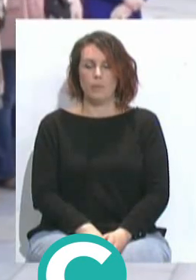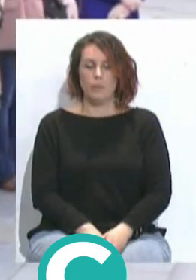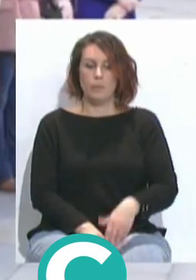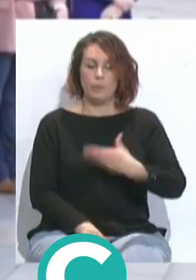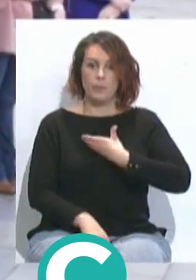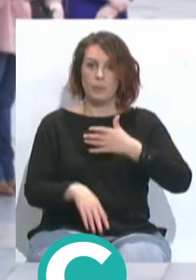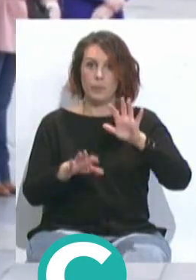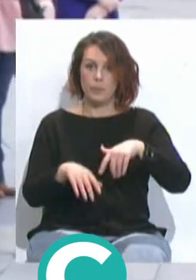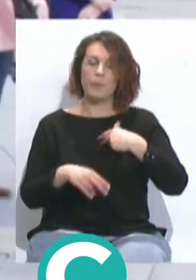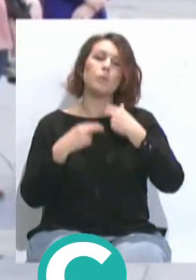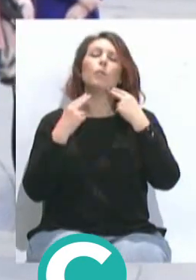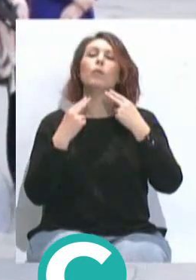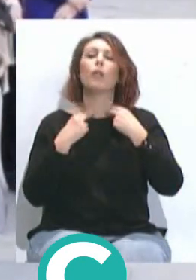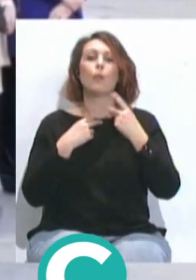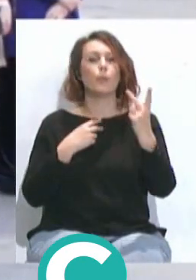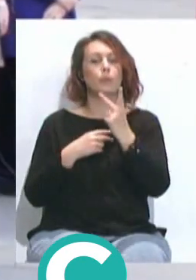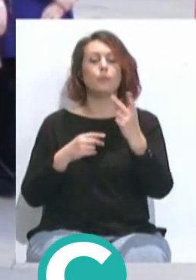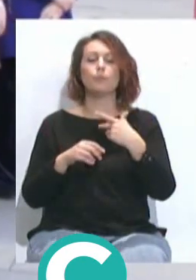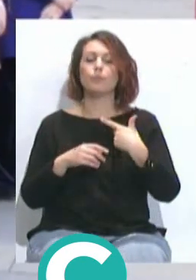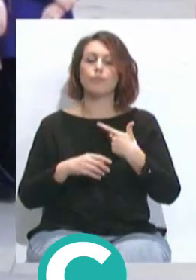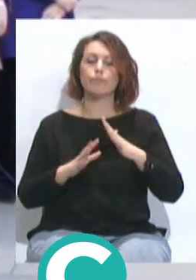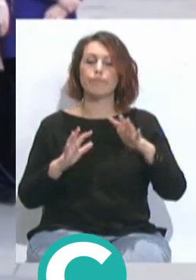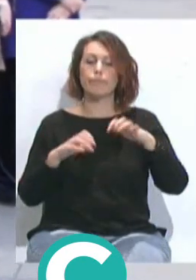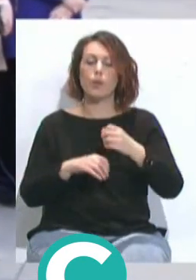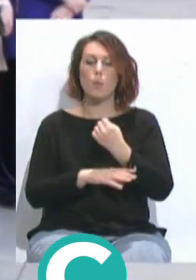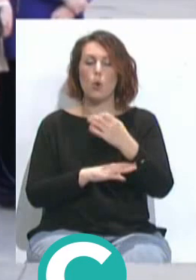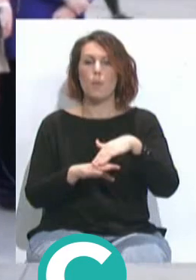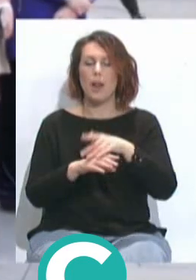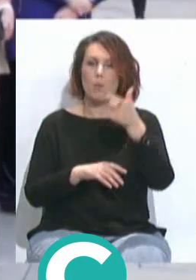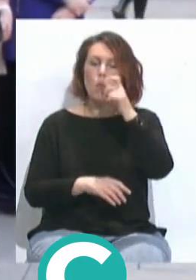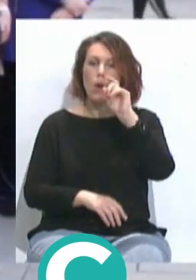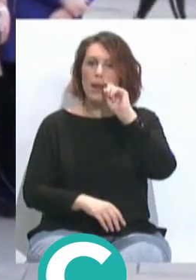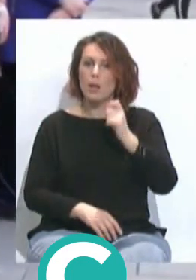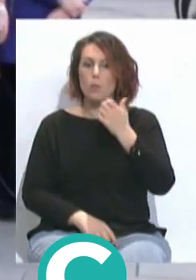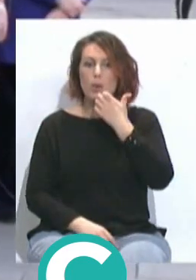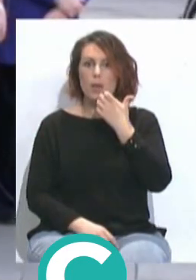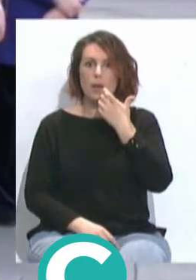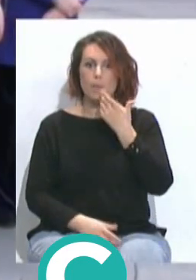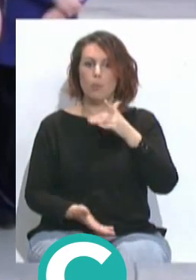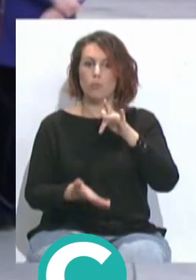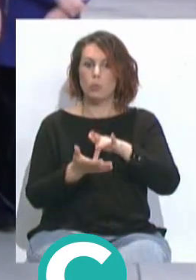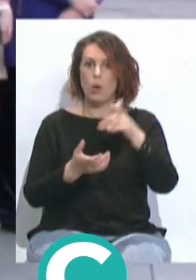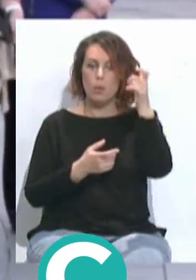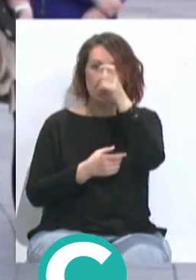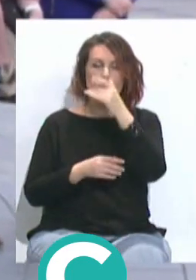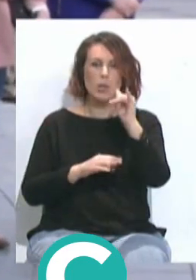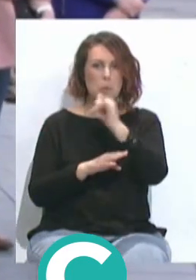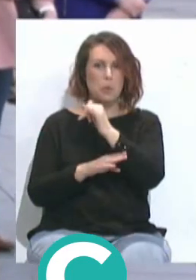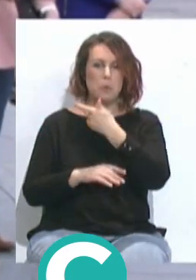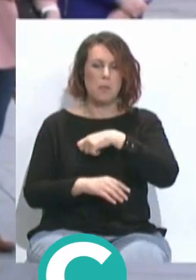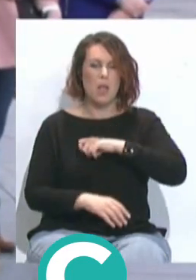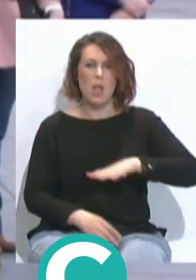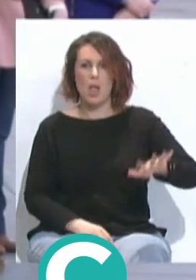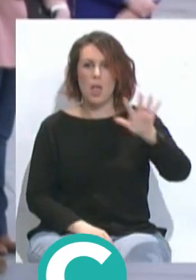Ayuntamiento de Cádiz y Diputación han mantenido concentraciones de apoyo al pueblo ucraniano como las convocadas en municipios e instituciones de toda